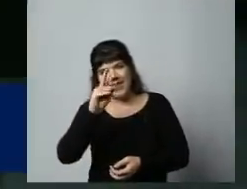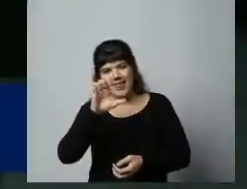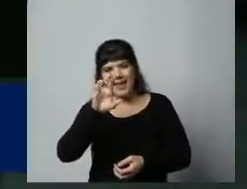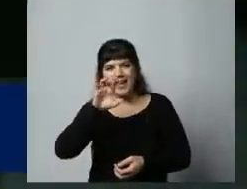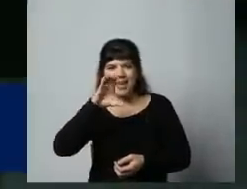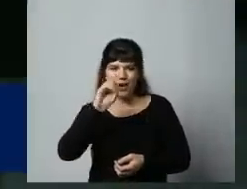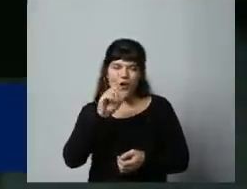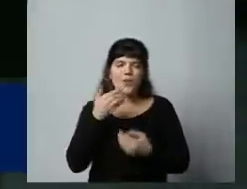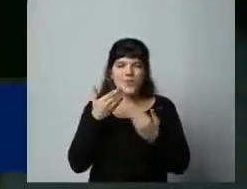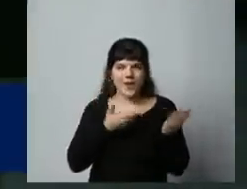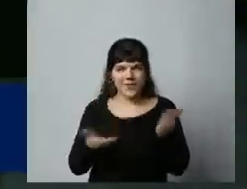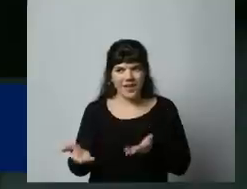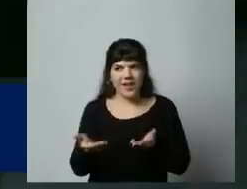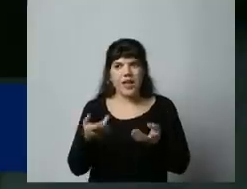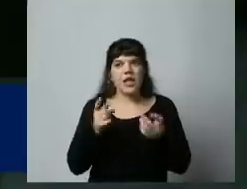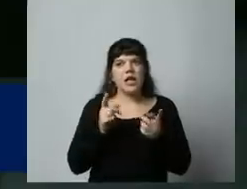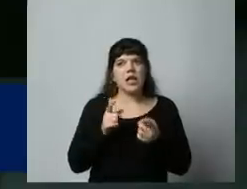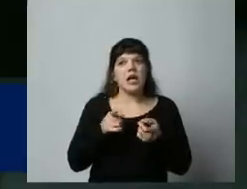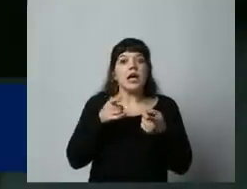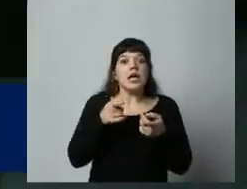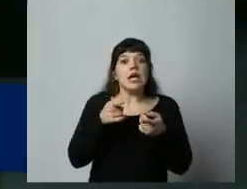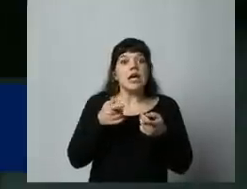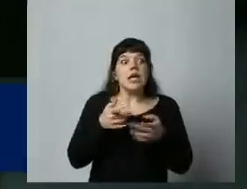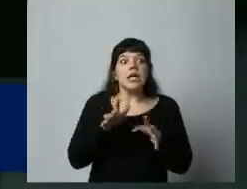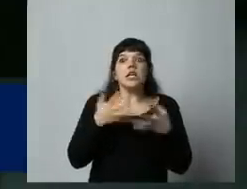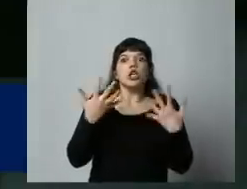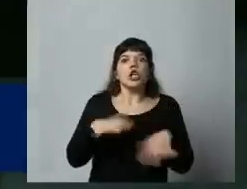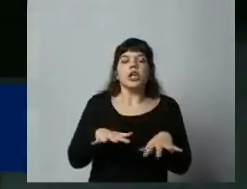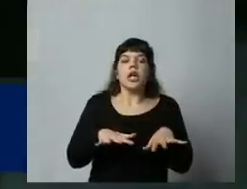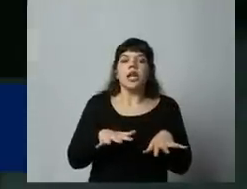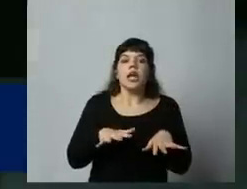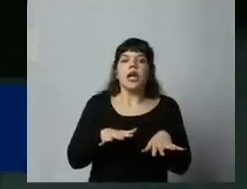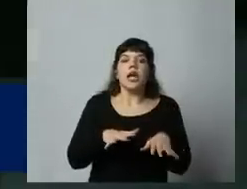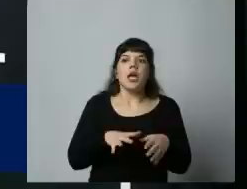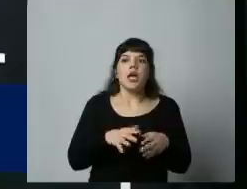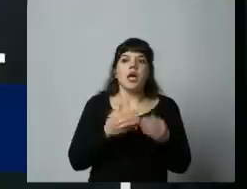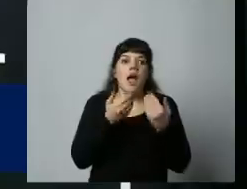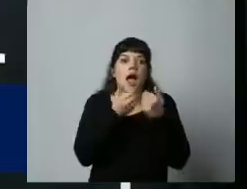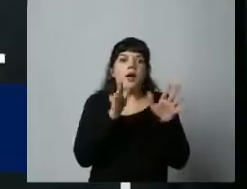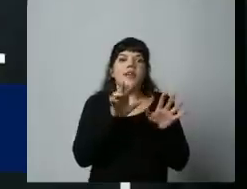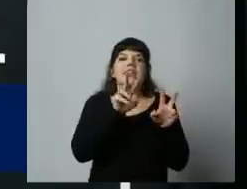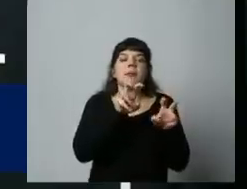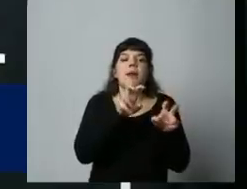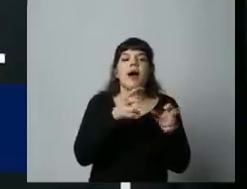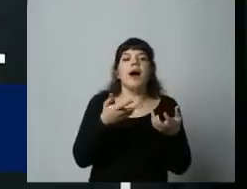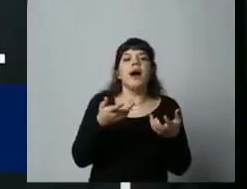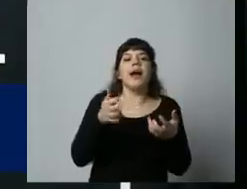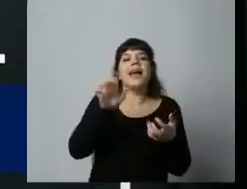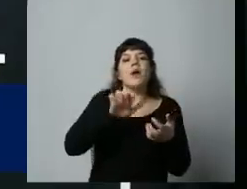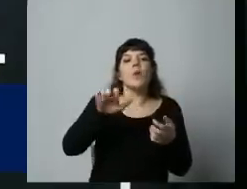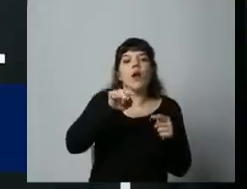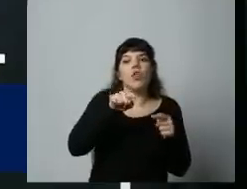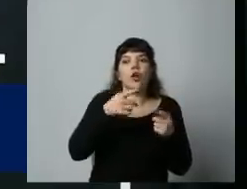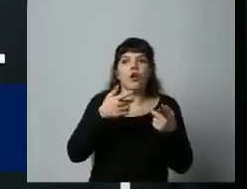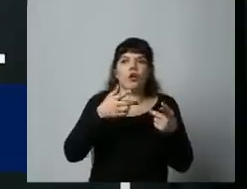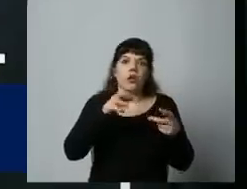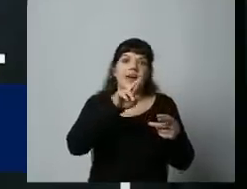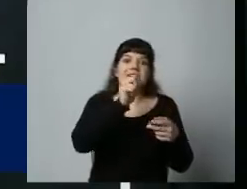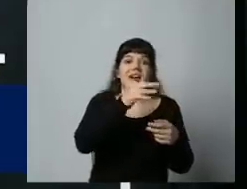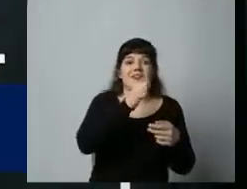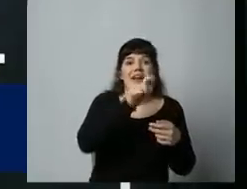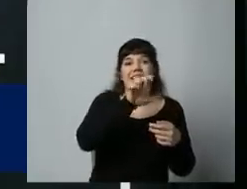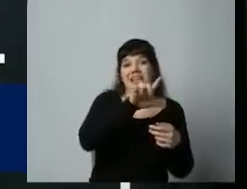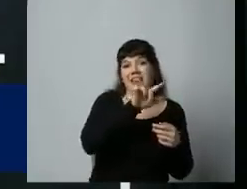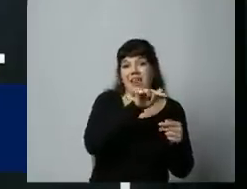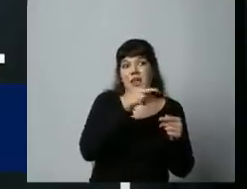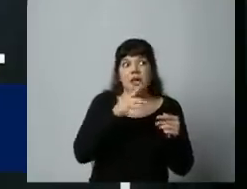un poco de la por lo menos de la inhabilitación que está intentando hacerse en Ecuador con Rafael Correa que como ustedes saben